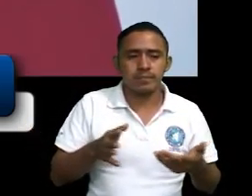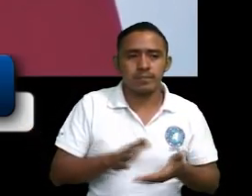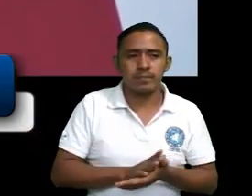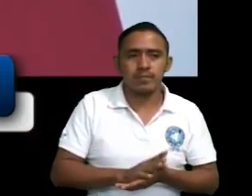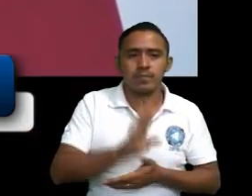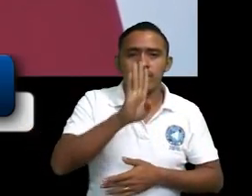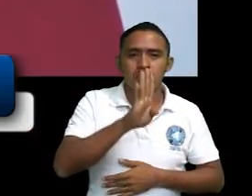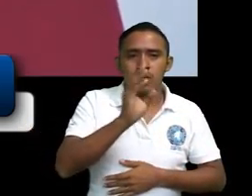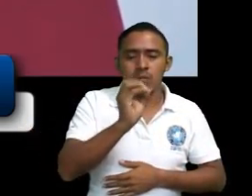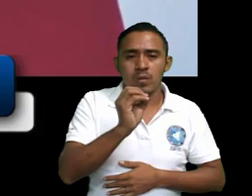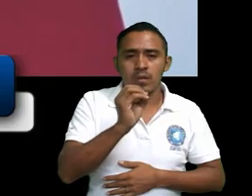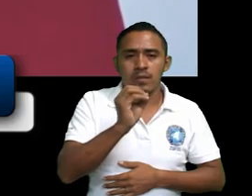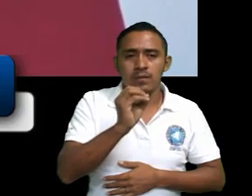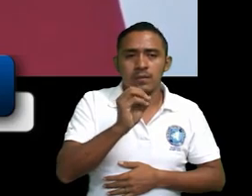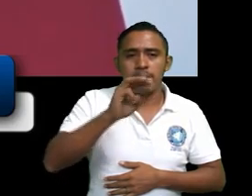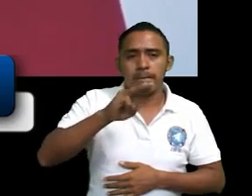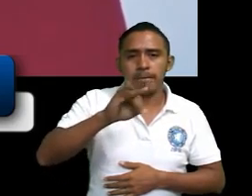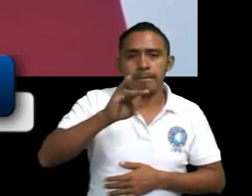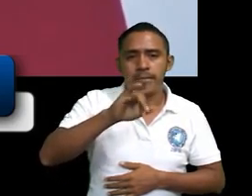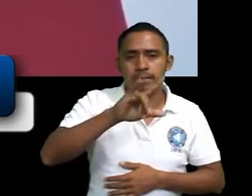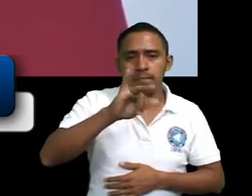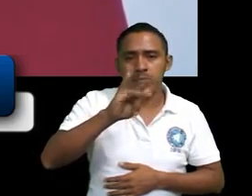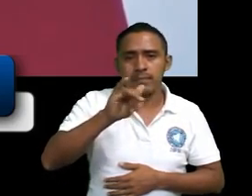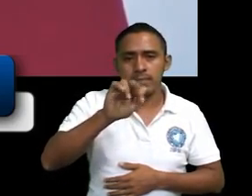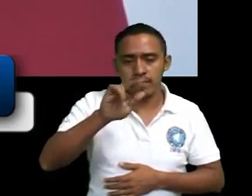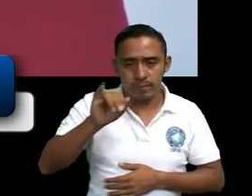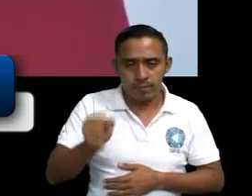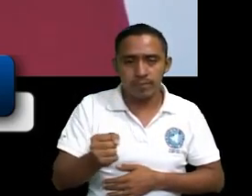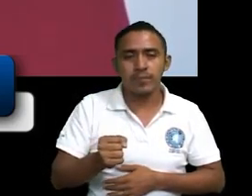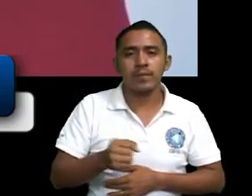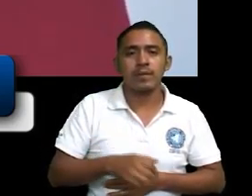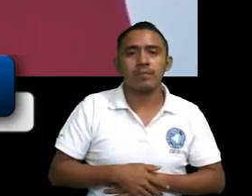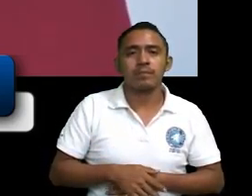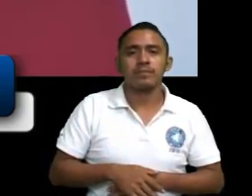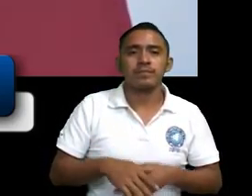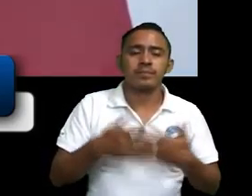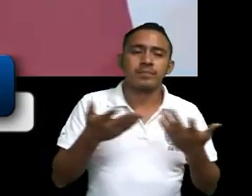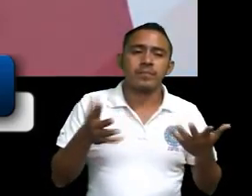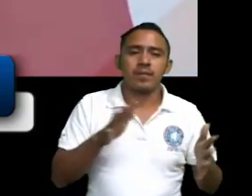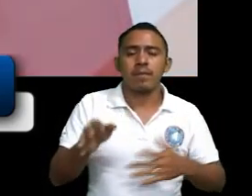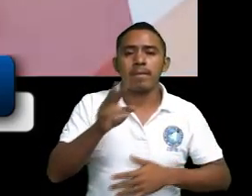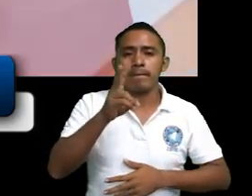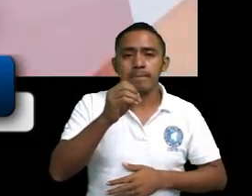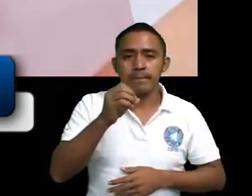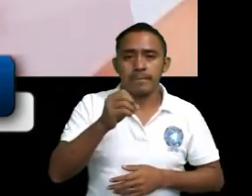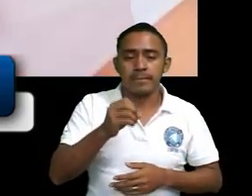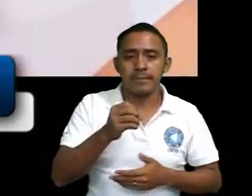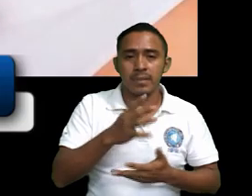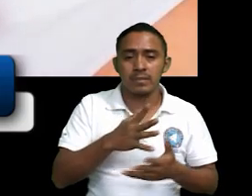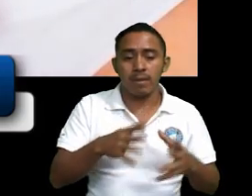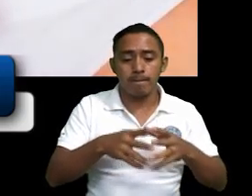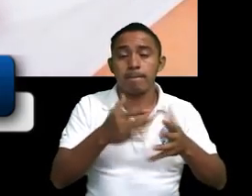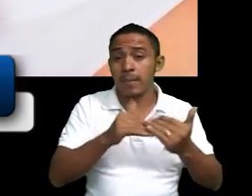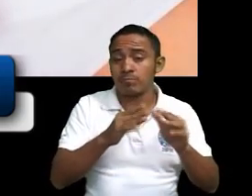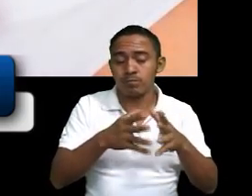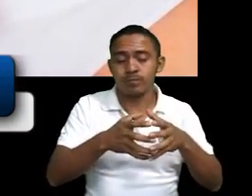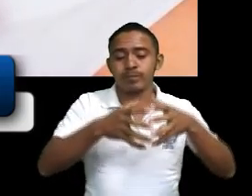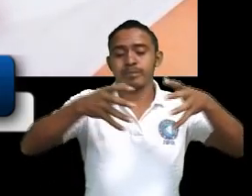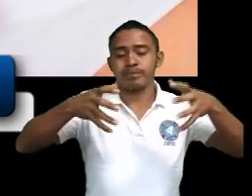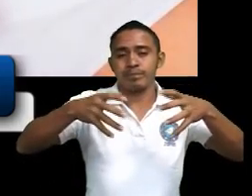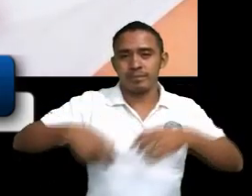40 a 60 mililitros de capacidad de tener la bilis, pero concentra hasta 20 veces su volumen.